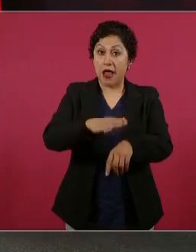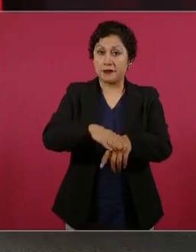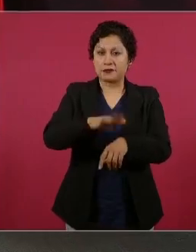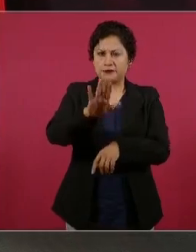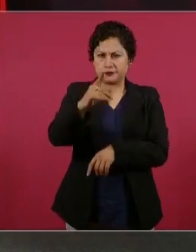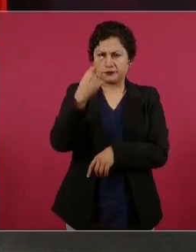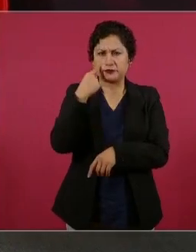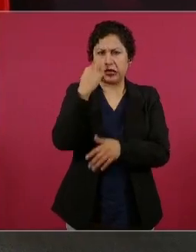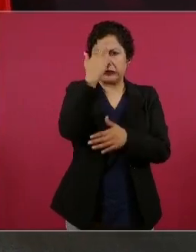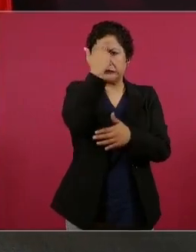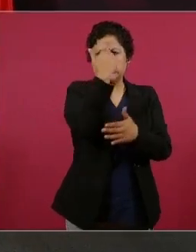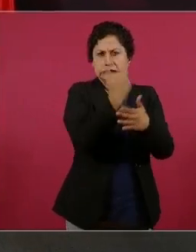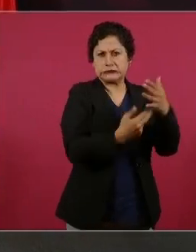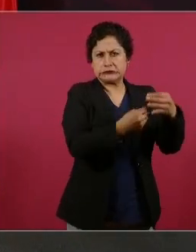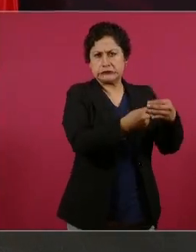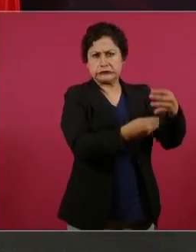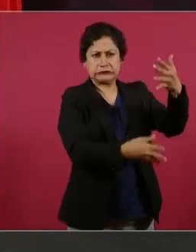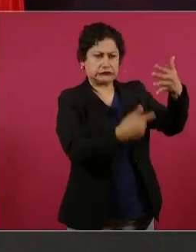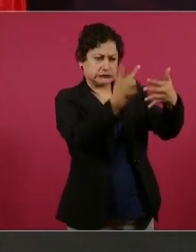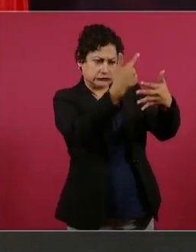habido disminución.